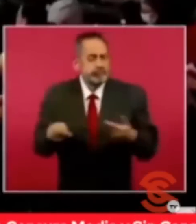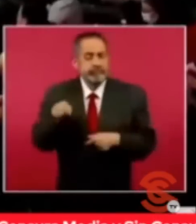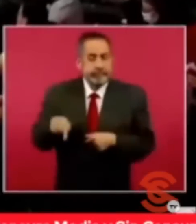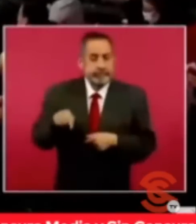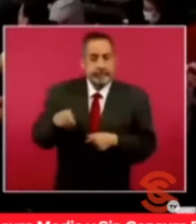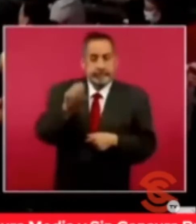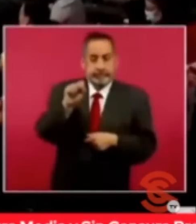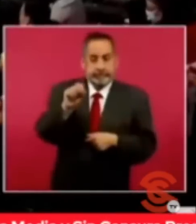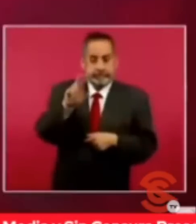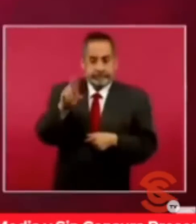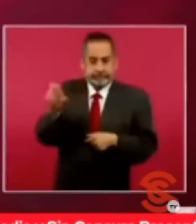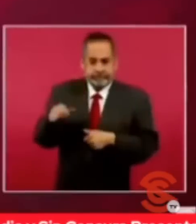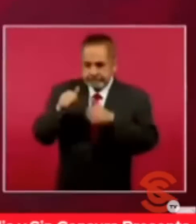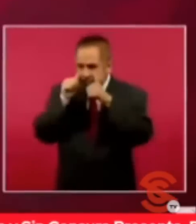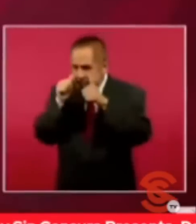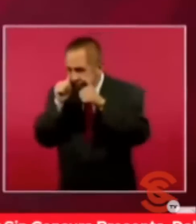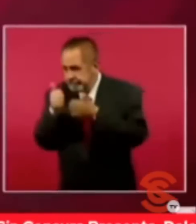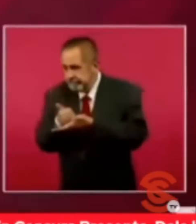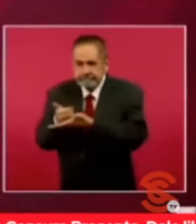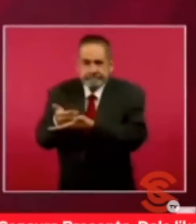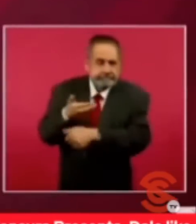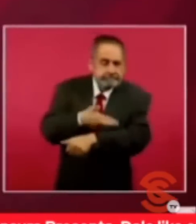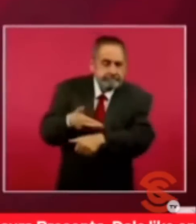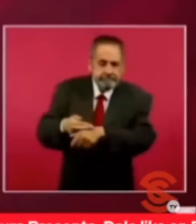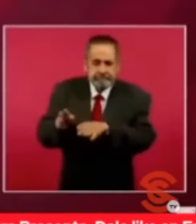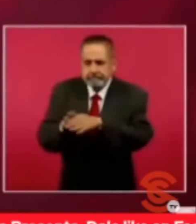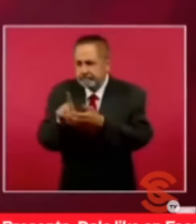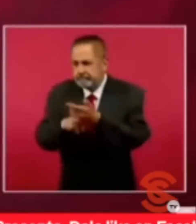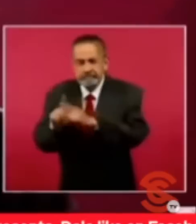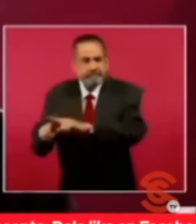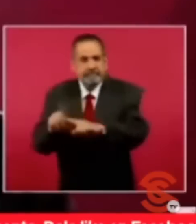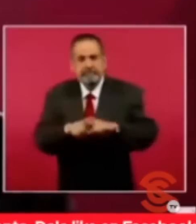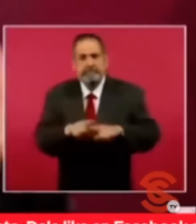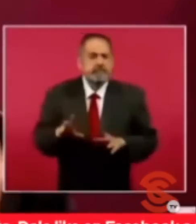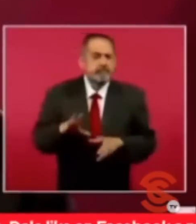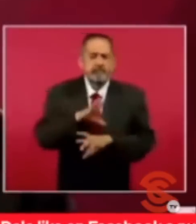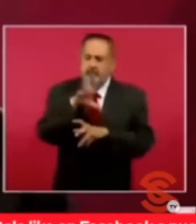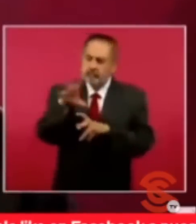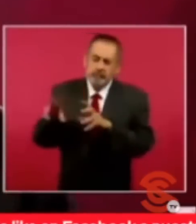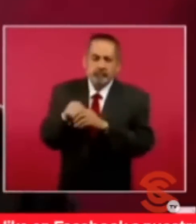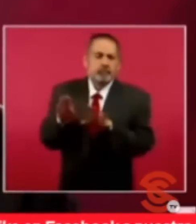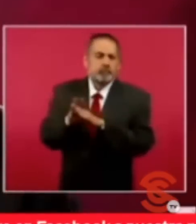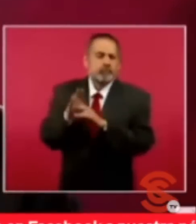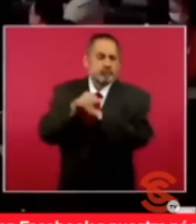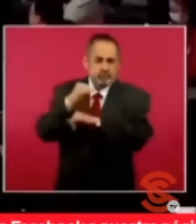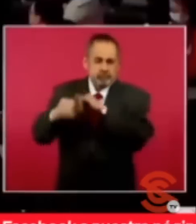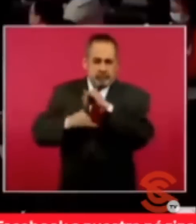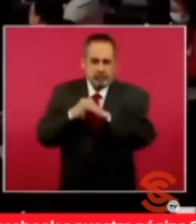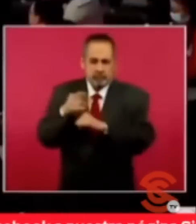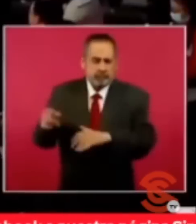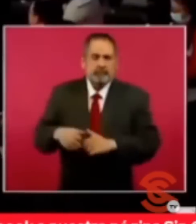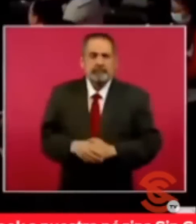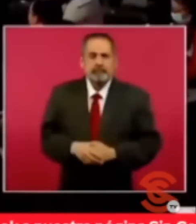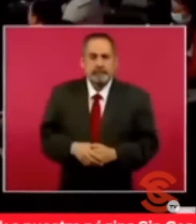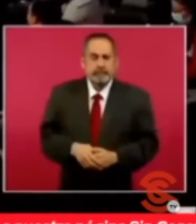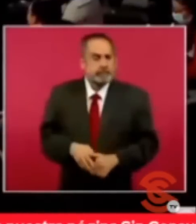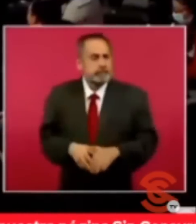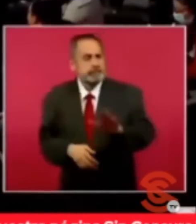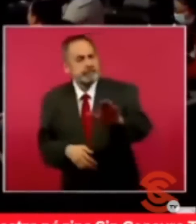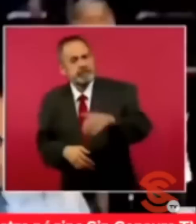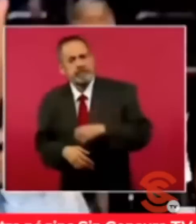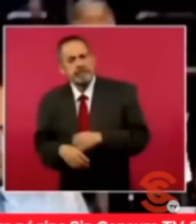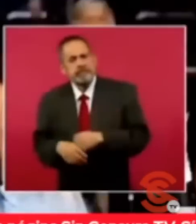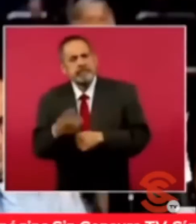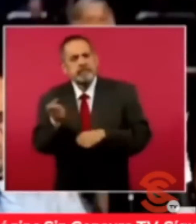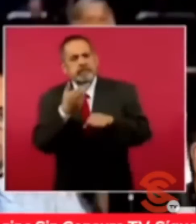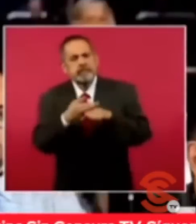la atención a ellos, como atienden todo lo referente a los asuntos internacionales. Secretario, si no fue sobre este